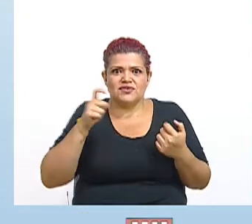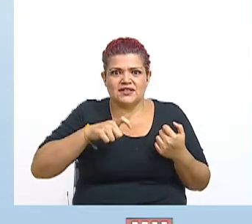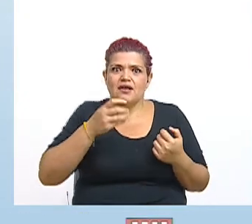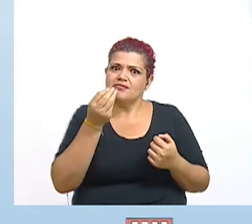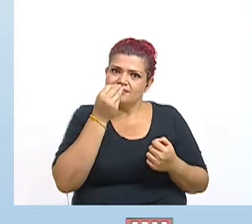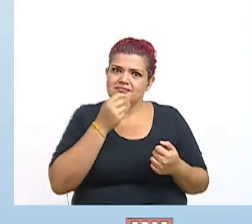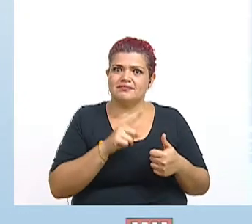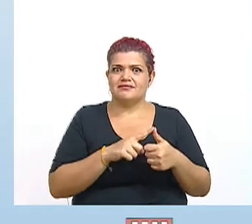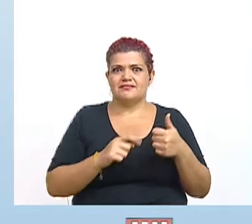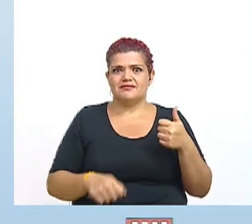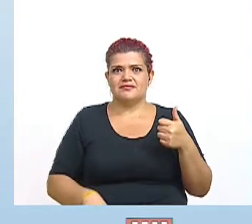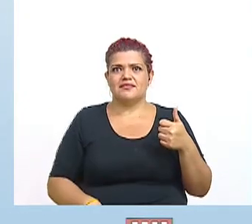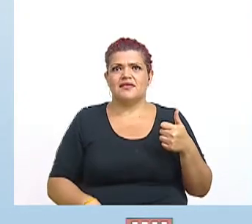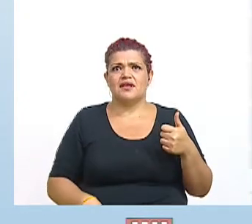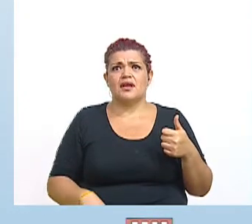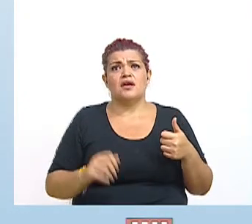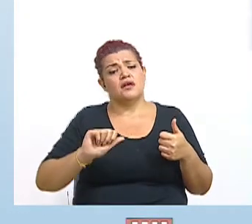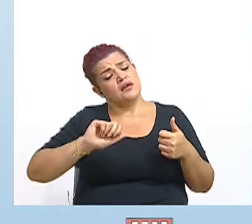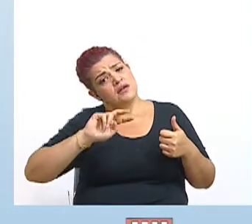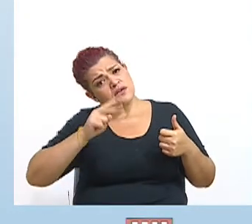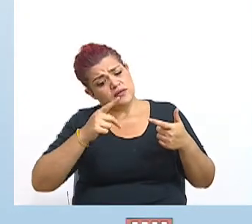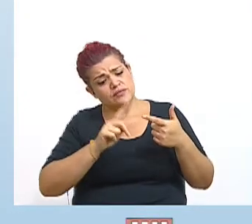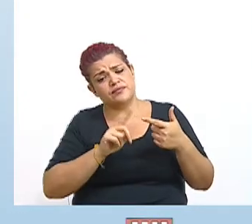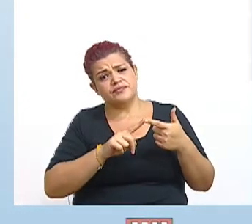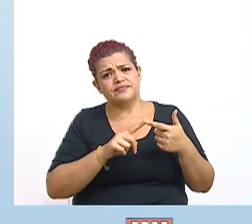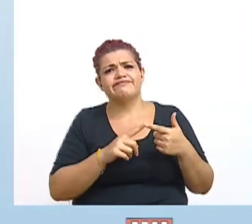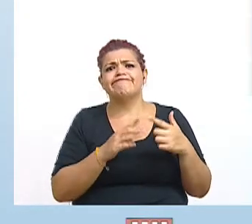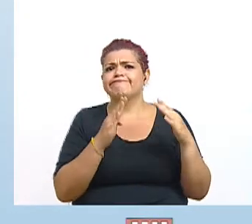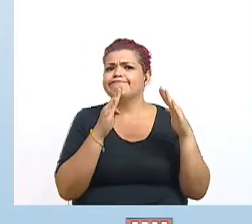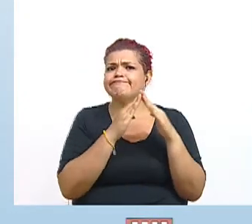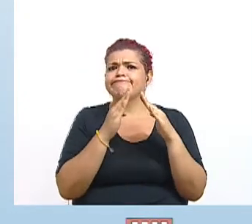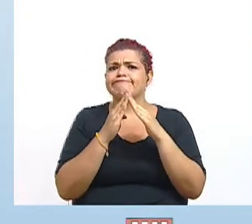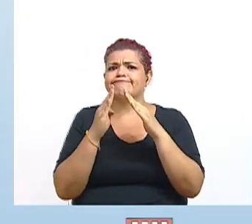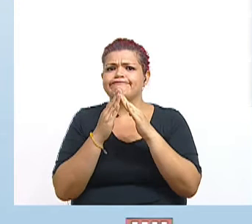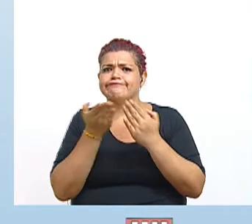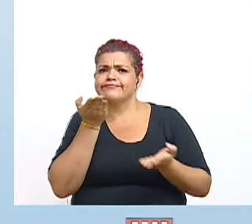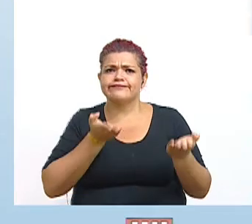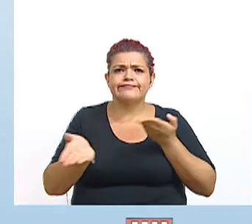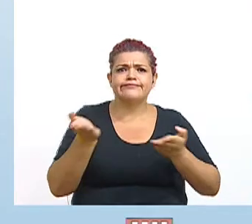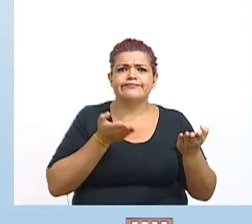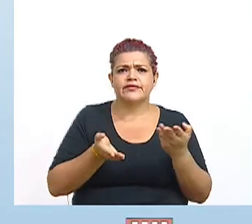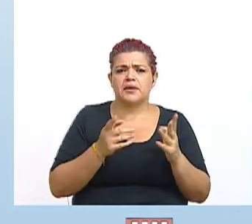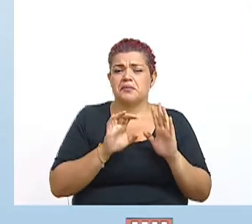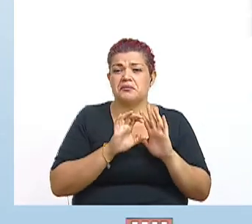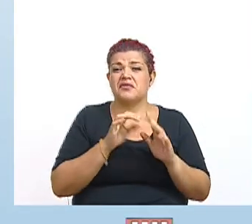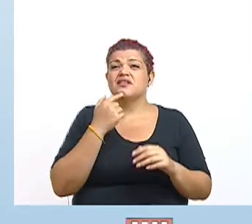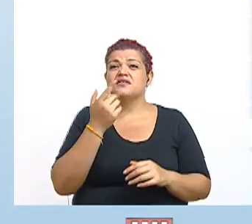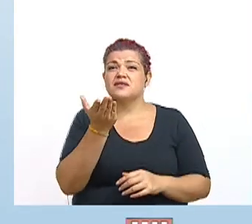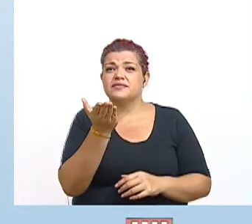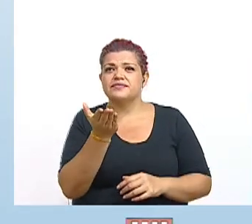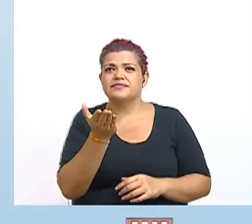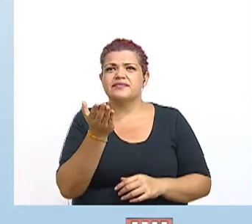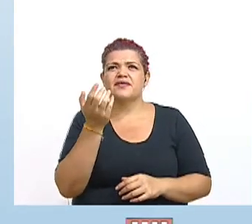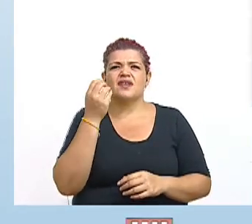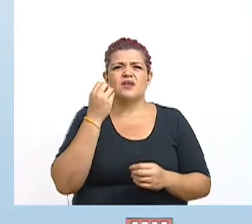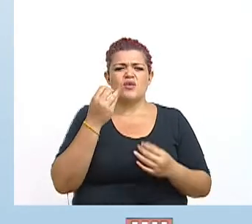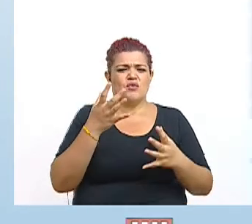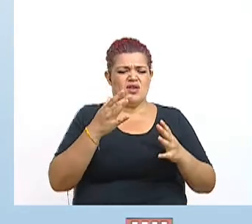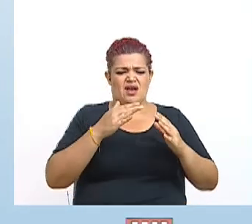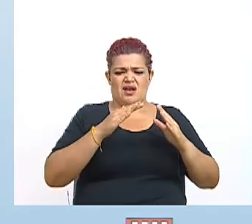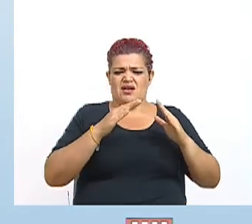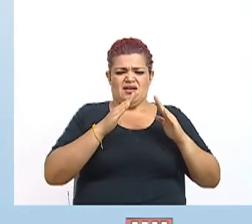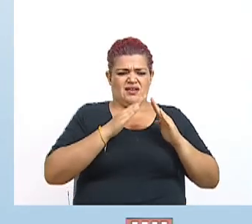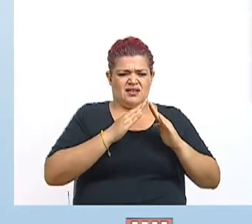alimentación. En un segundo momento tenemos vivienda y servicios. Como dice por acá, superficies demandadas por el